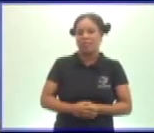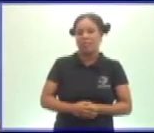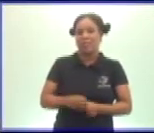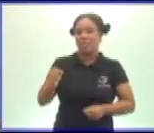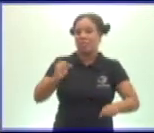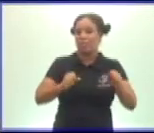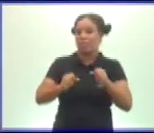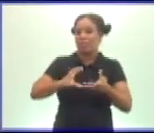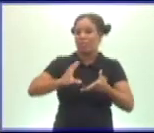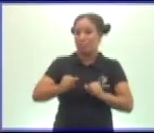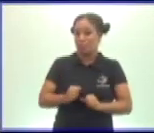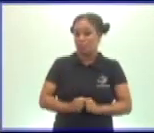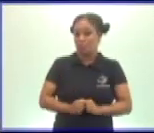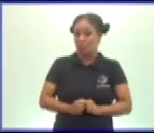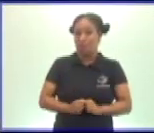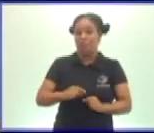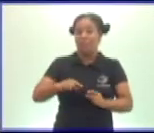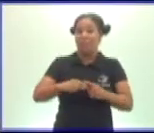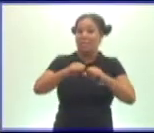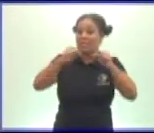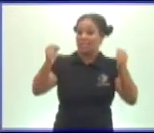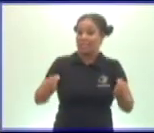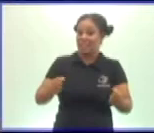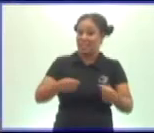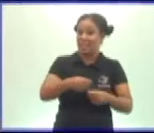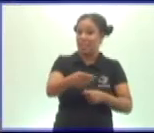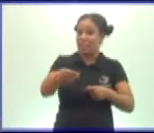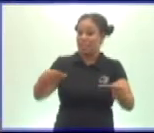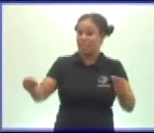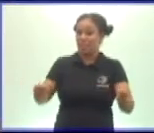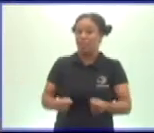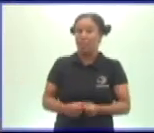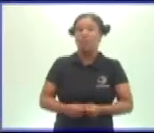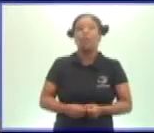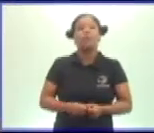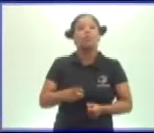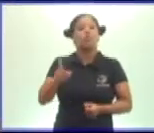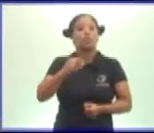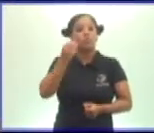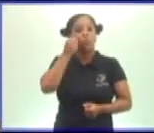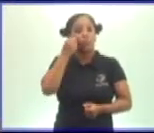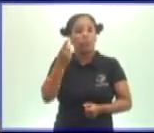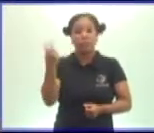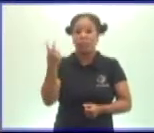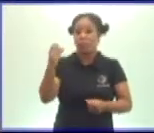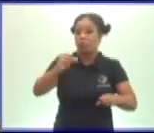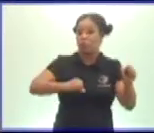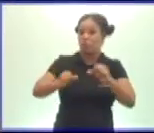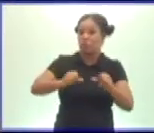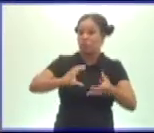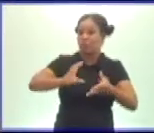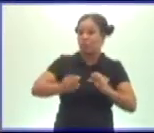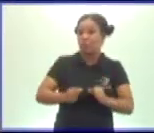Ahora bien, si el sistema disperso es ópticamente homogéneo, este se conoce